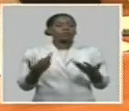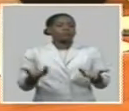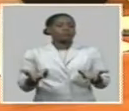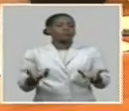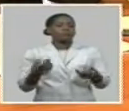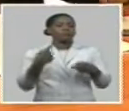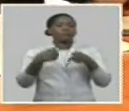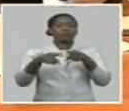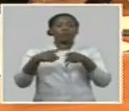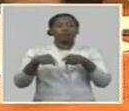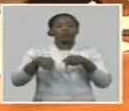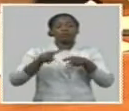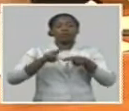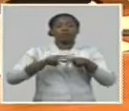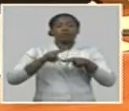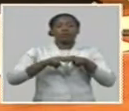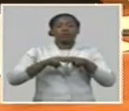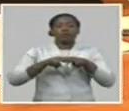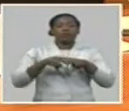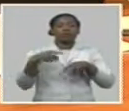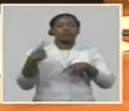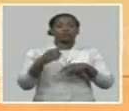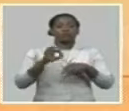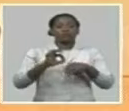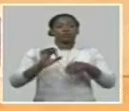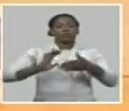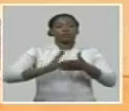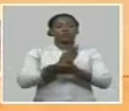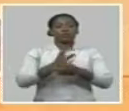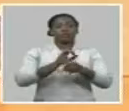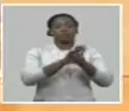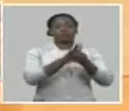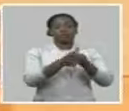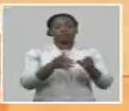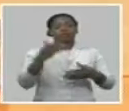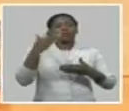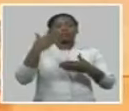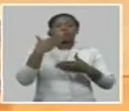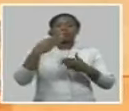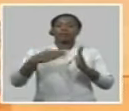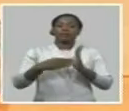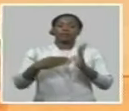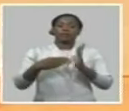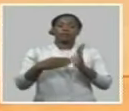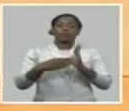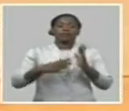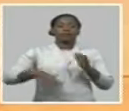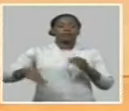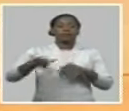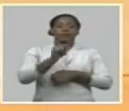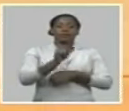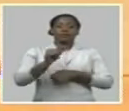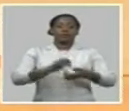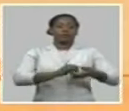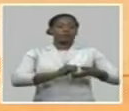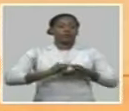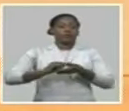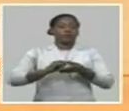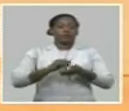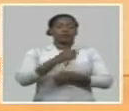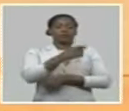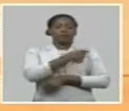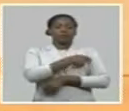capitalinos para enfrentar una situación como ésta siguiera cerrando y buenas tardes a todos los presentes a todos nuestro querido pueblo